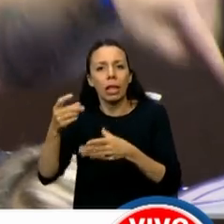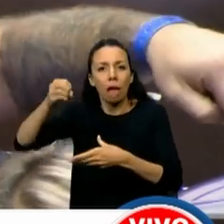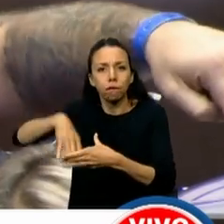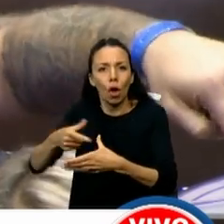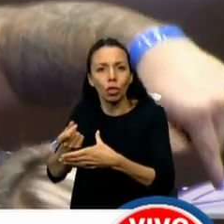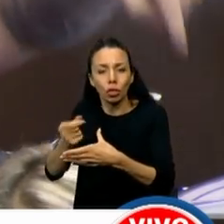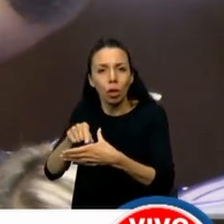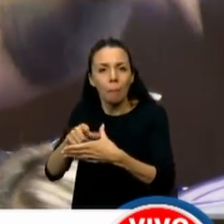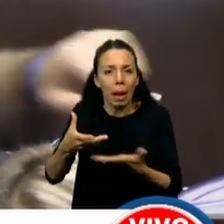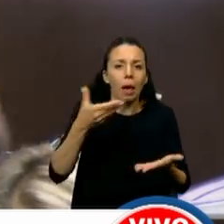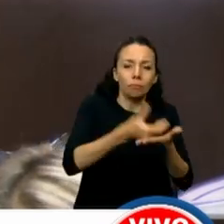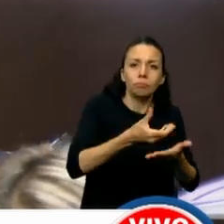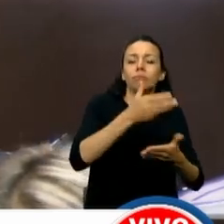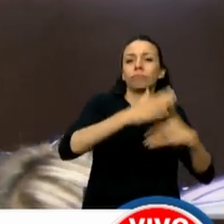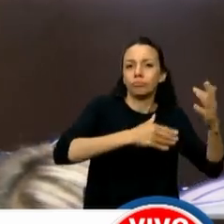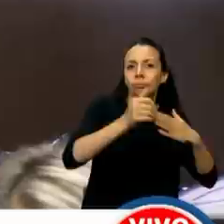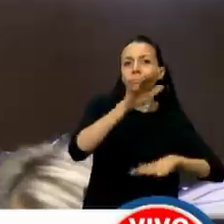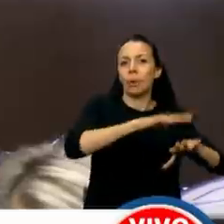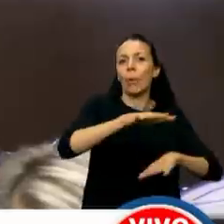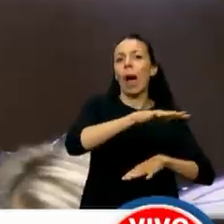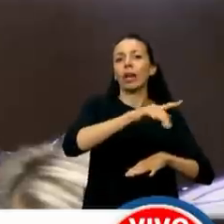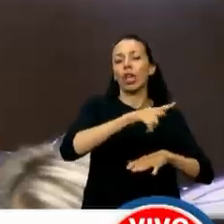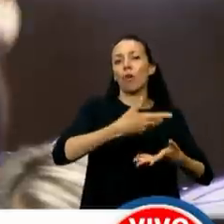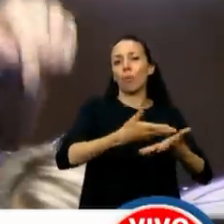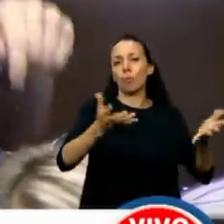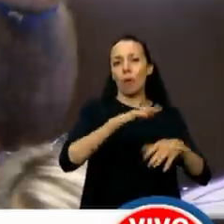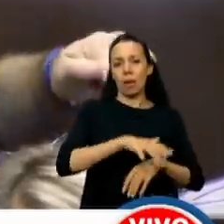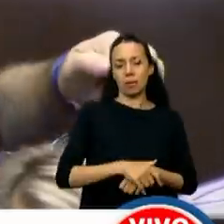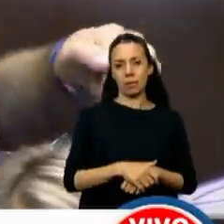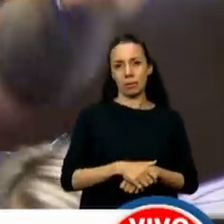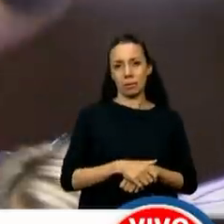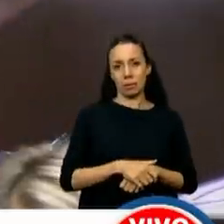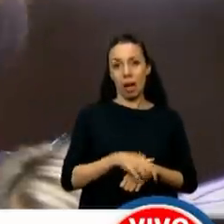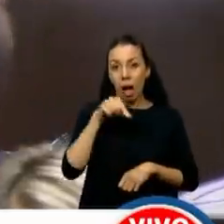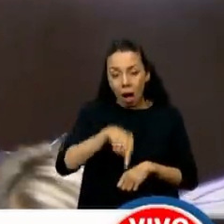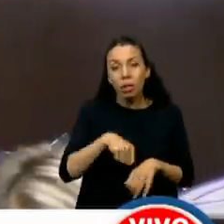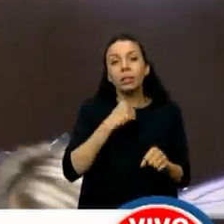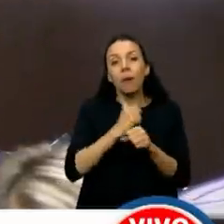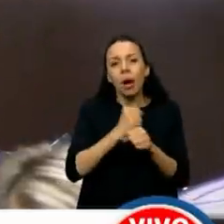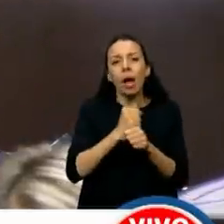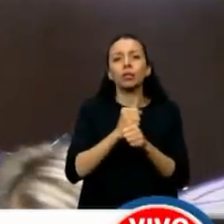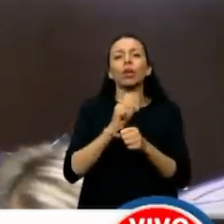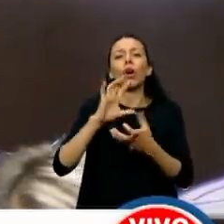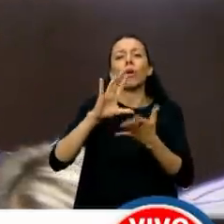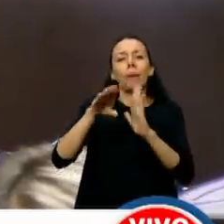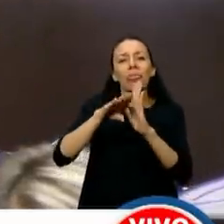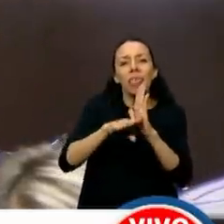pusimos a trabajar en urbanizar los barrios populares estamos trabajando en una política ambiental